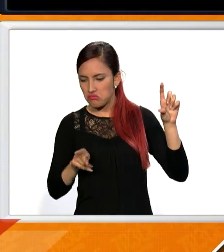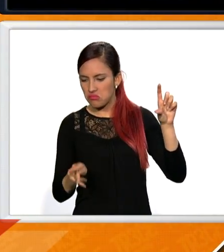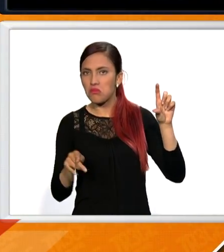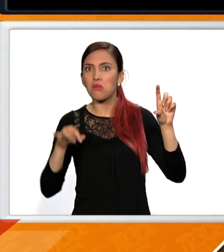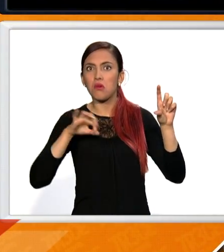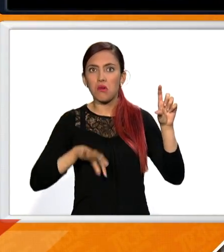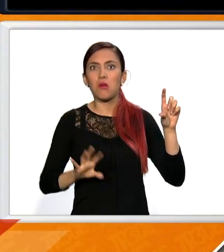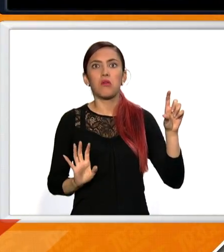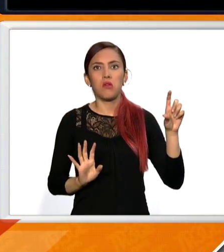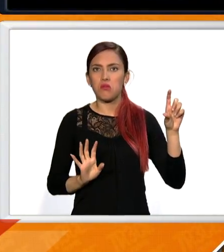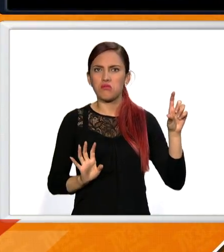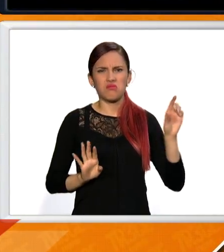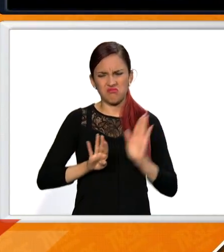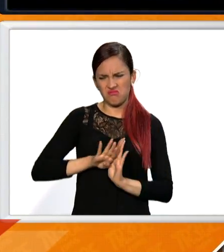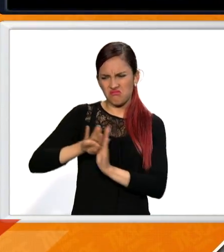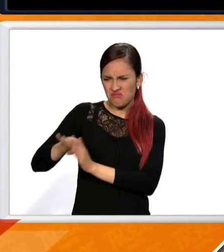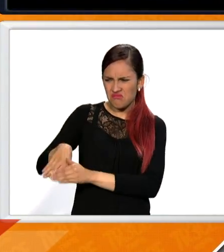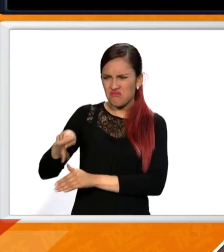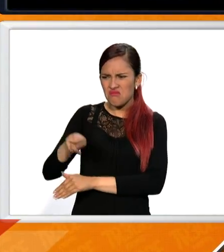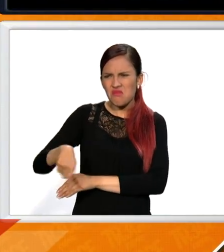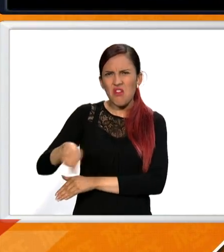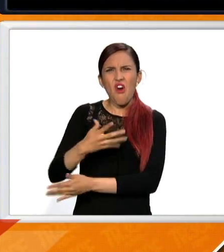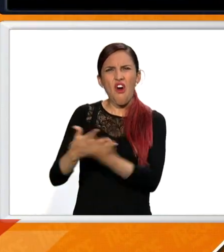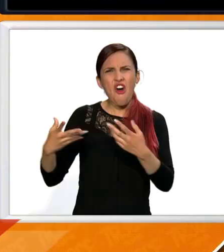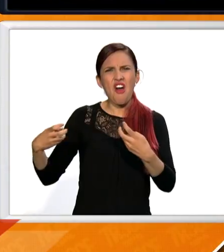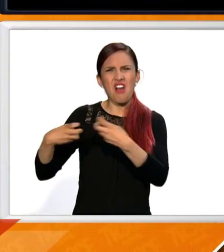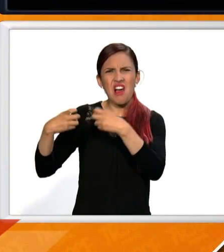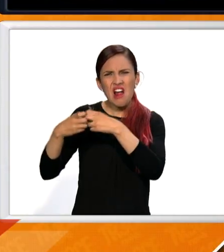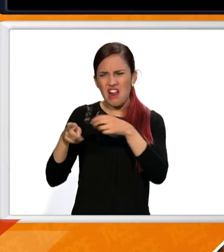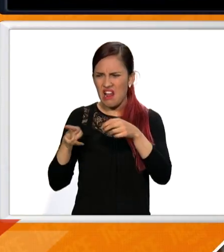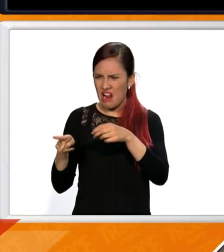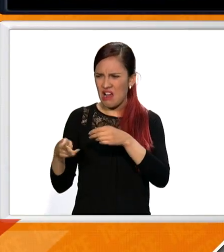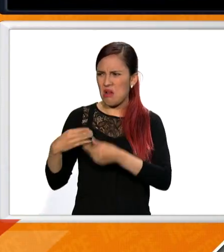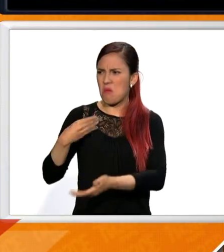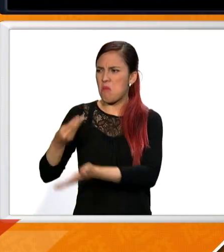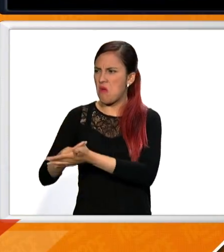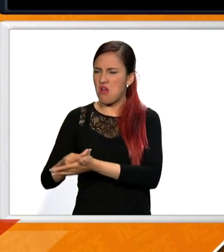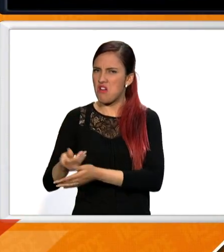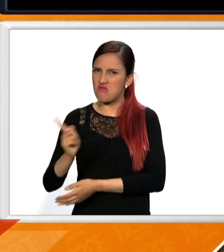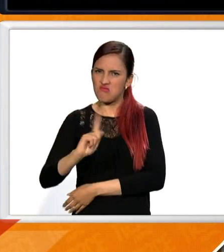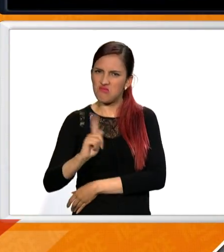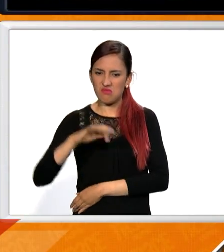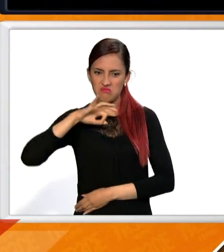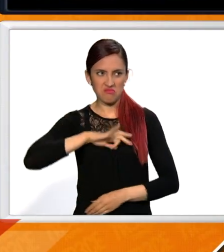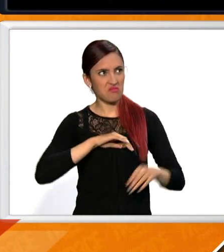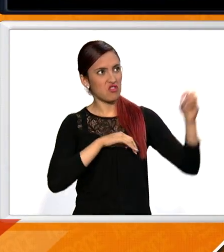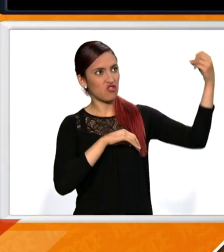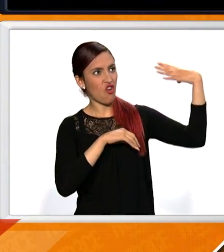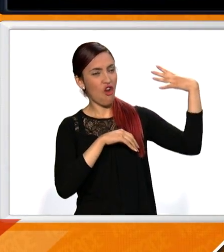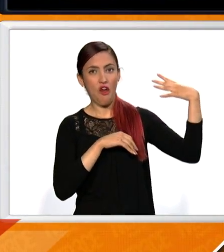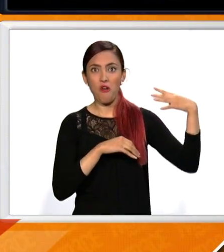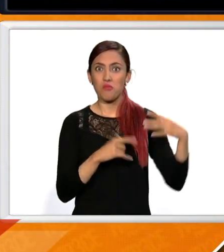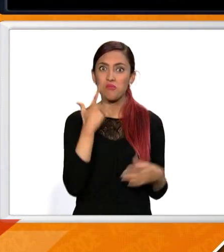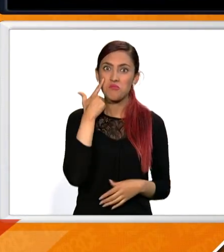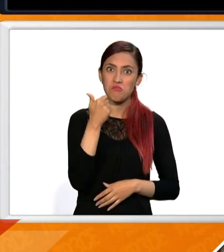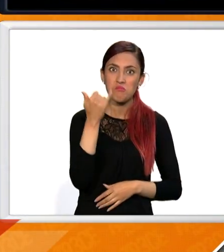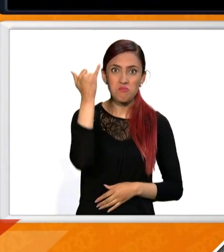dejando totalmente de lado la energía que le cobra una compañía. Buena idea, ¿no?